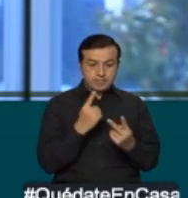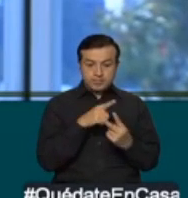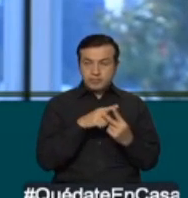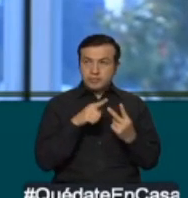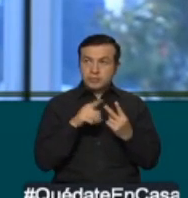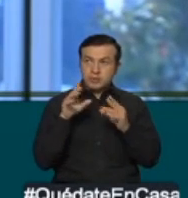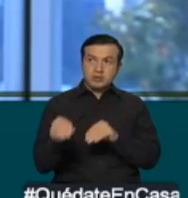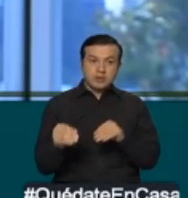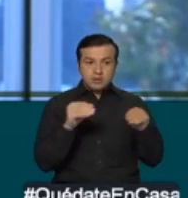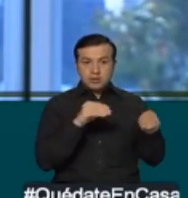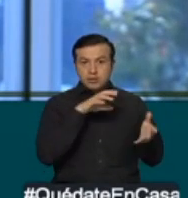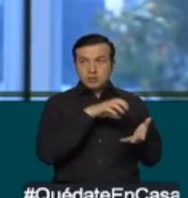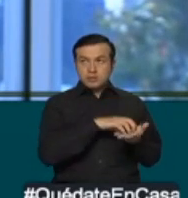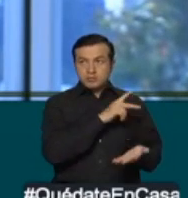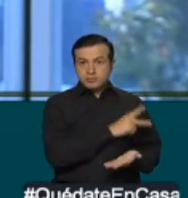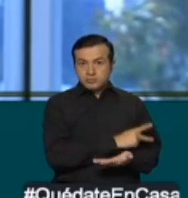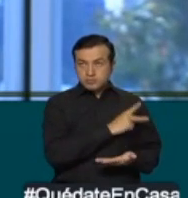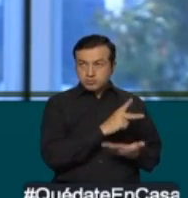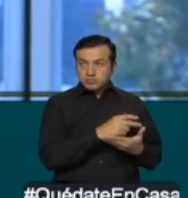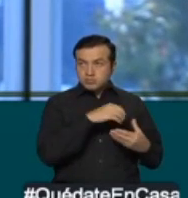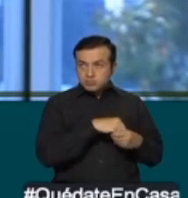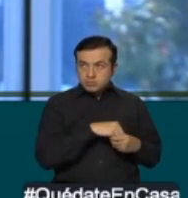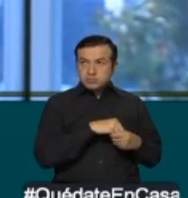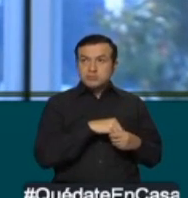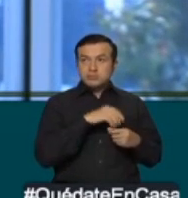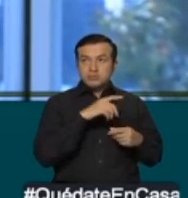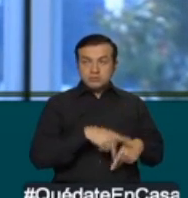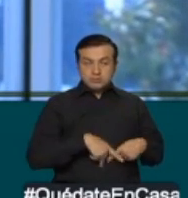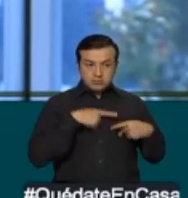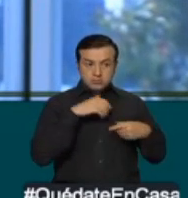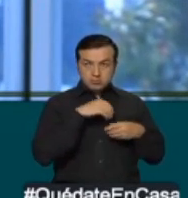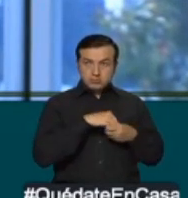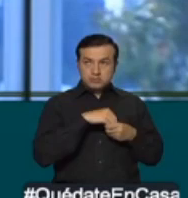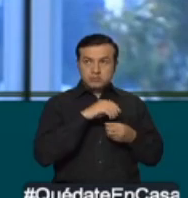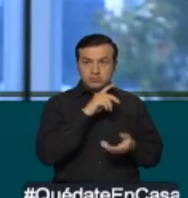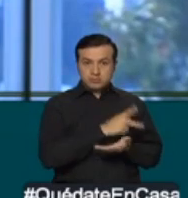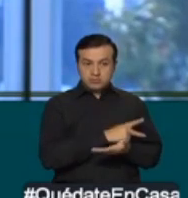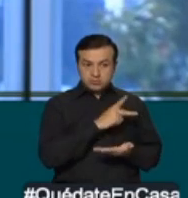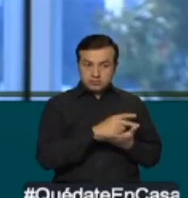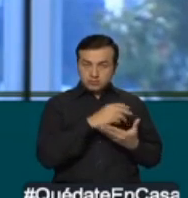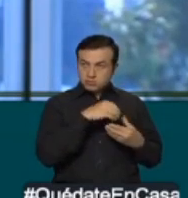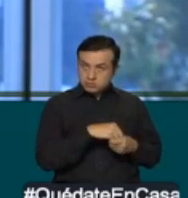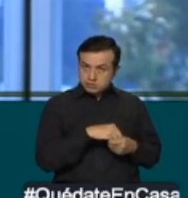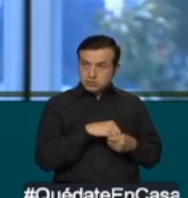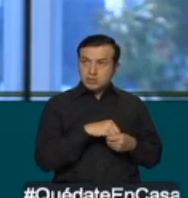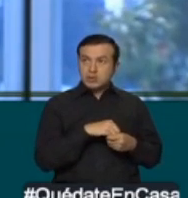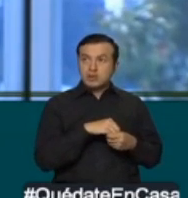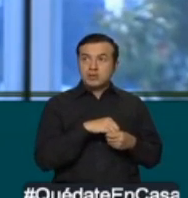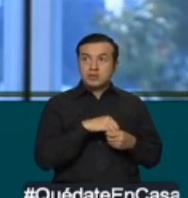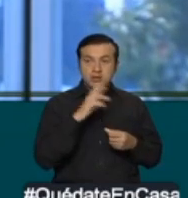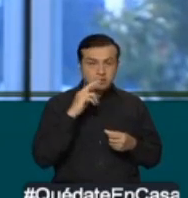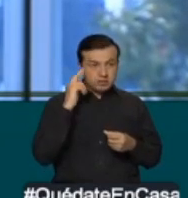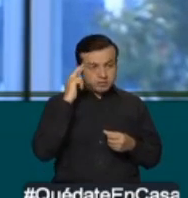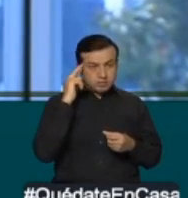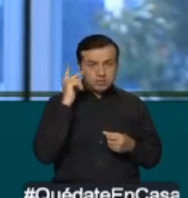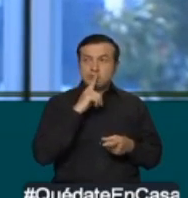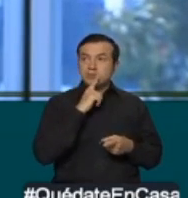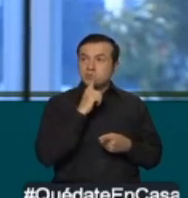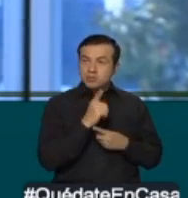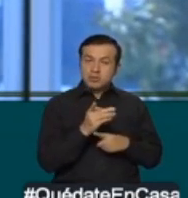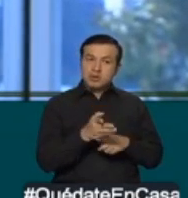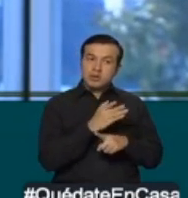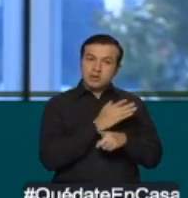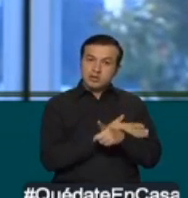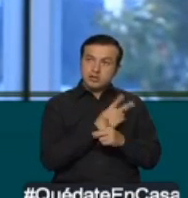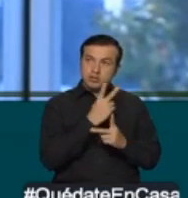trasladados a la provincia de pichincha porque son personas que residen en la provincia de pichincha y esa es la razón por la cual en su momento